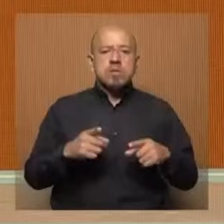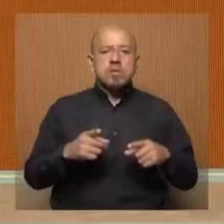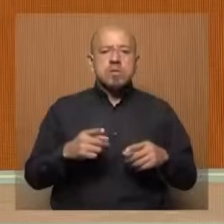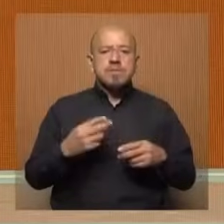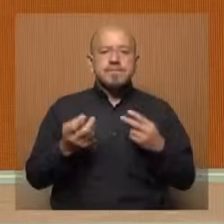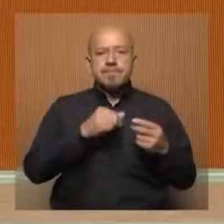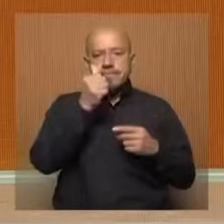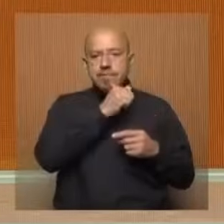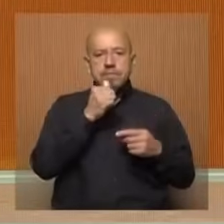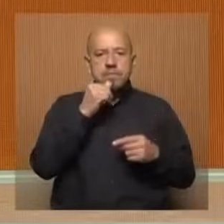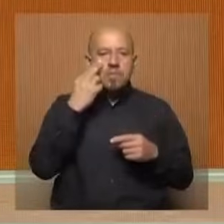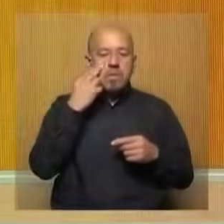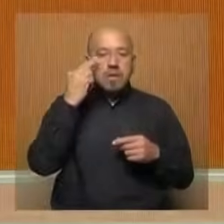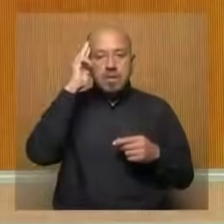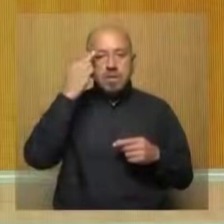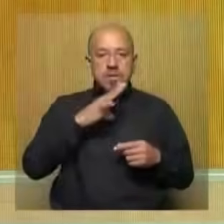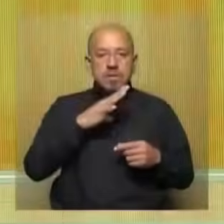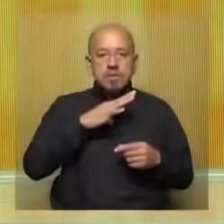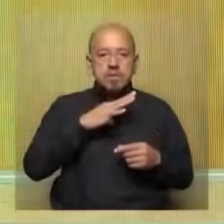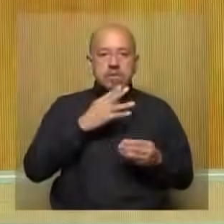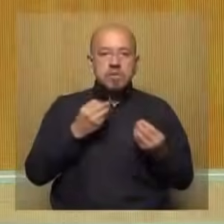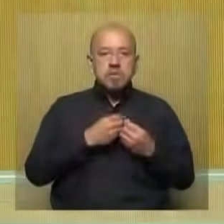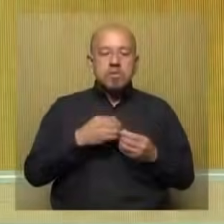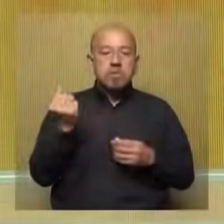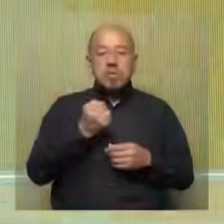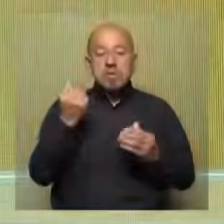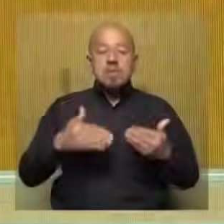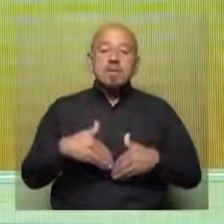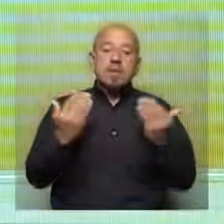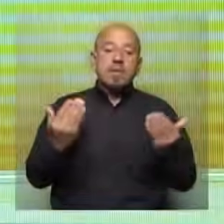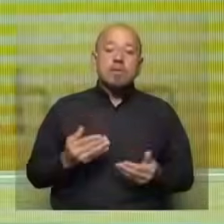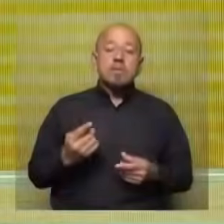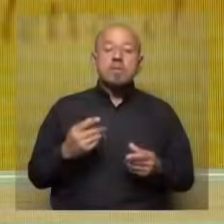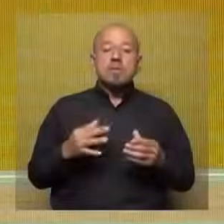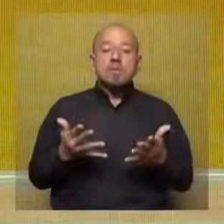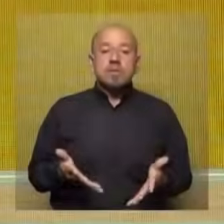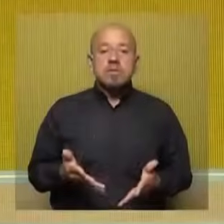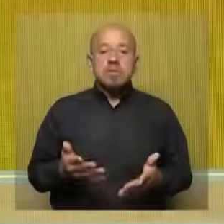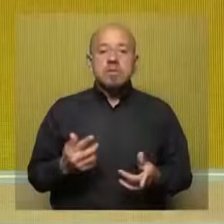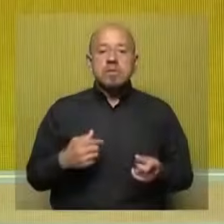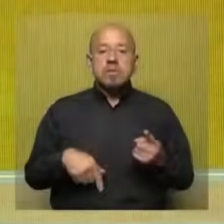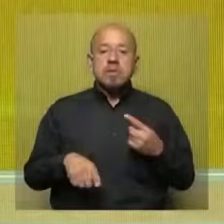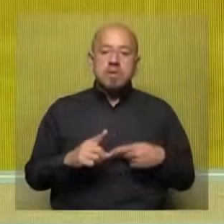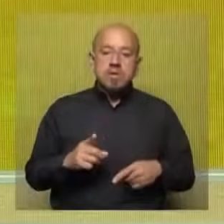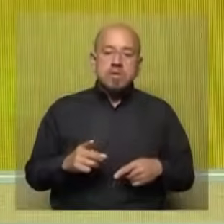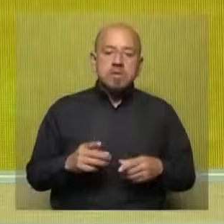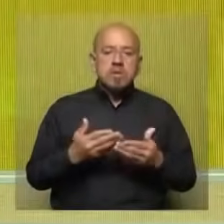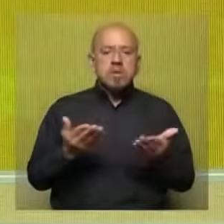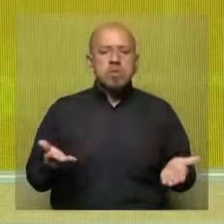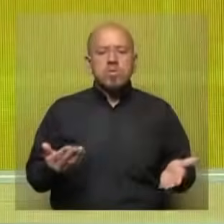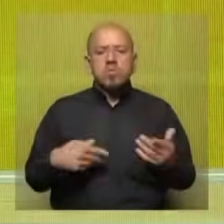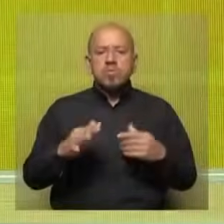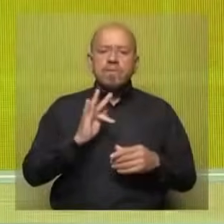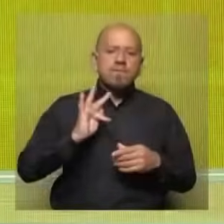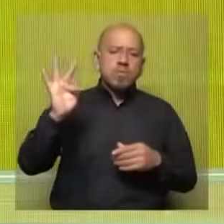de Uruguay, que son graves, importantes, y al mismo tiempo reposicionarlo en un lugar de